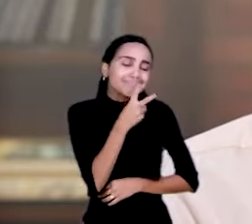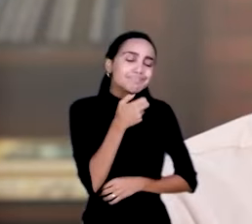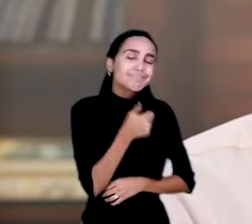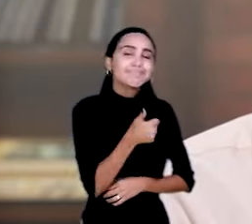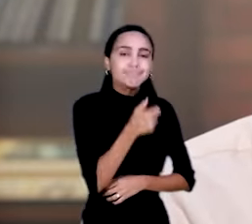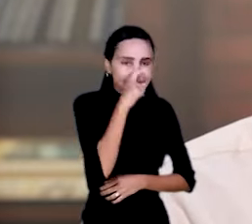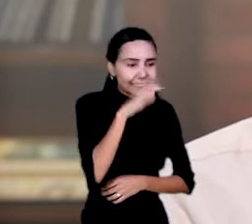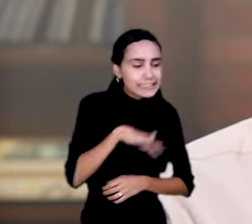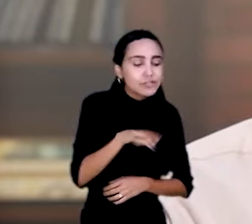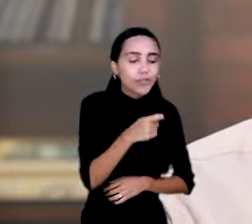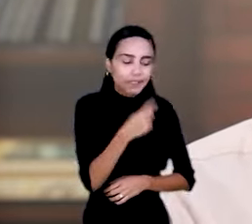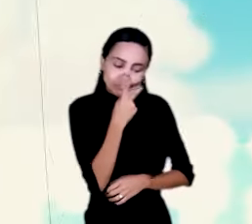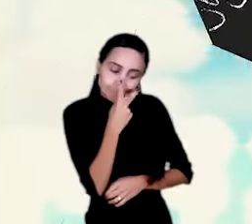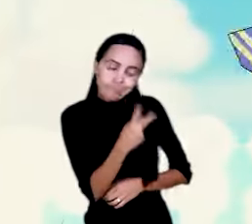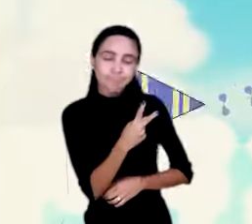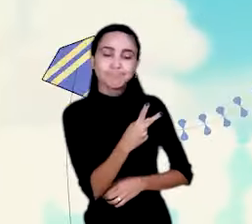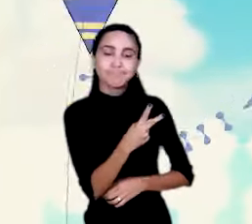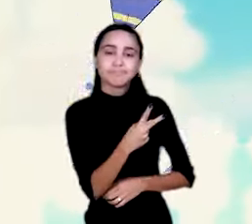de lo que hacen sus hijos.